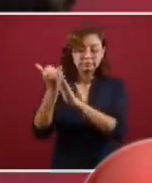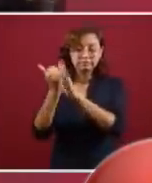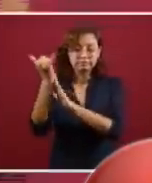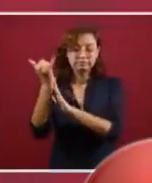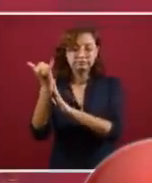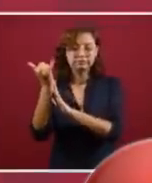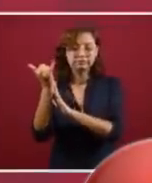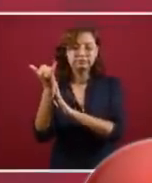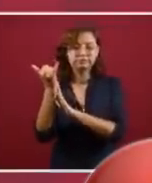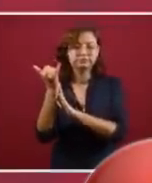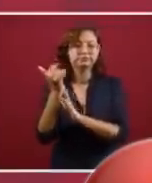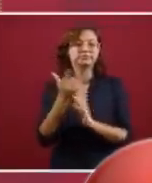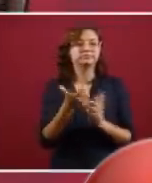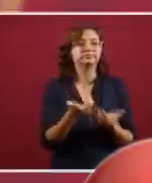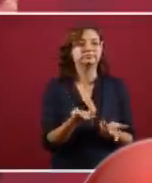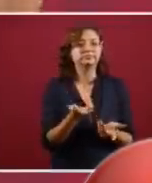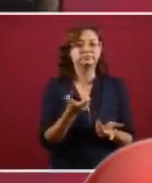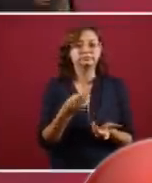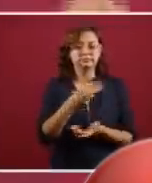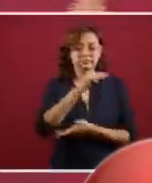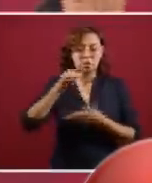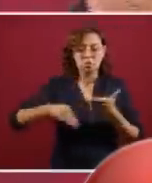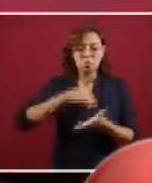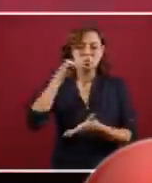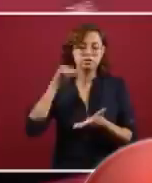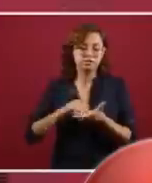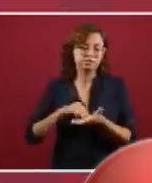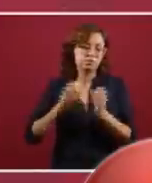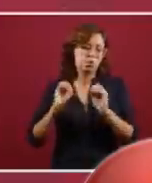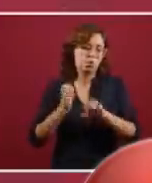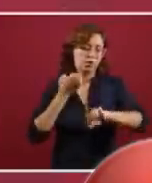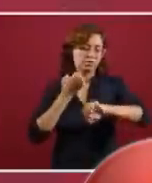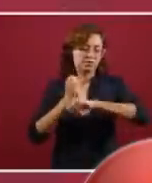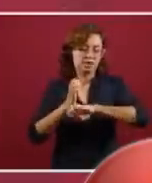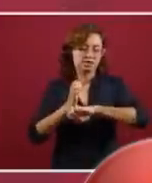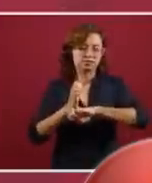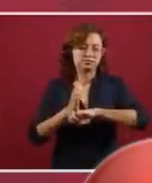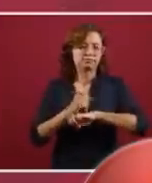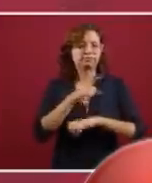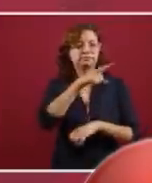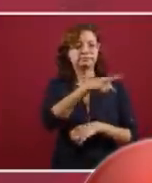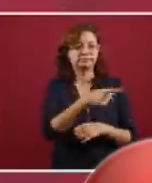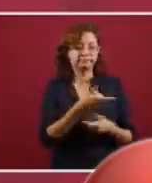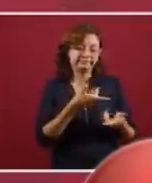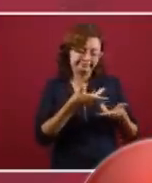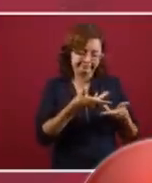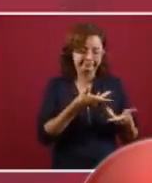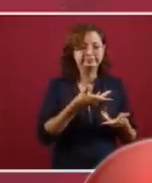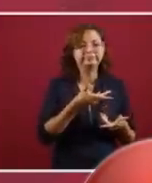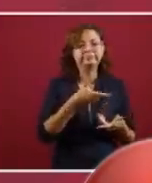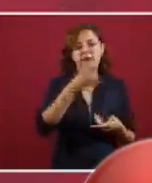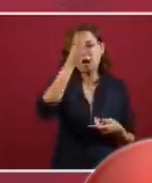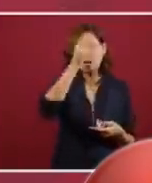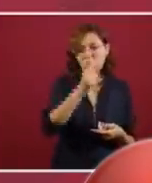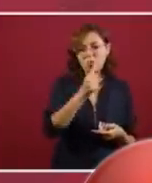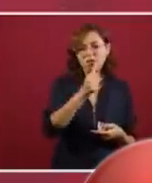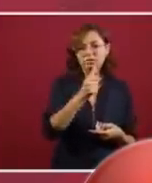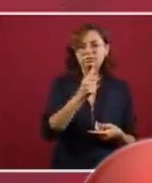le correspondía al municipio o al gobernador que el diputado